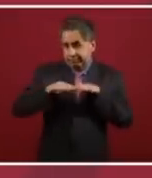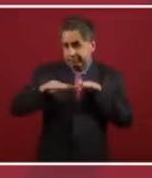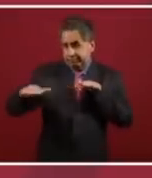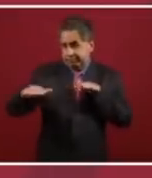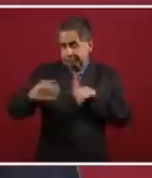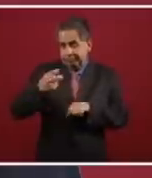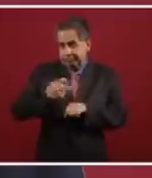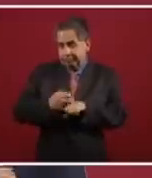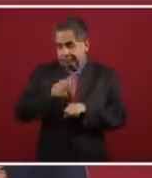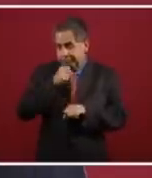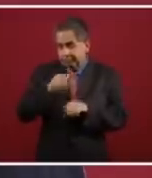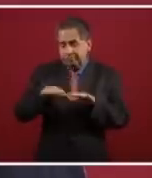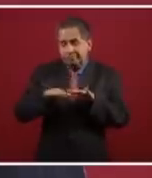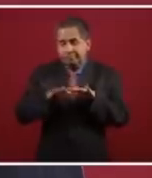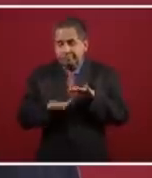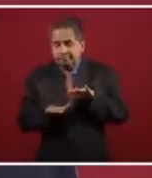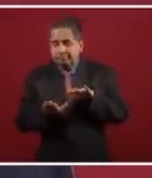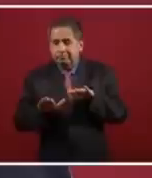como que